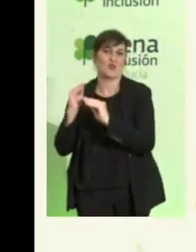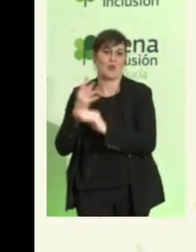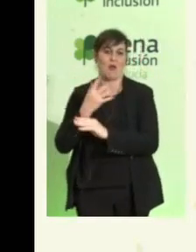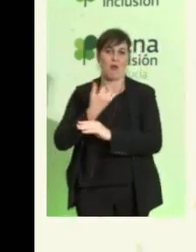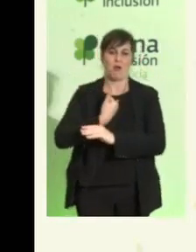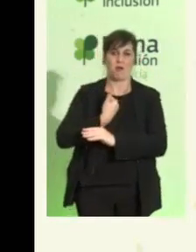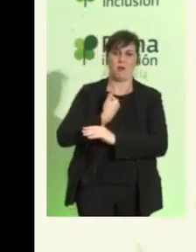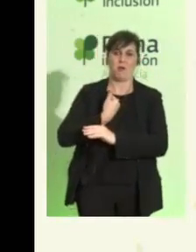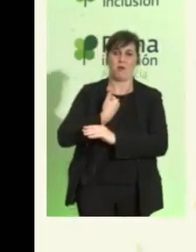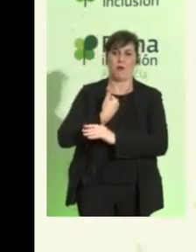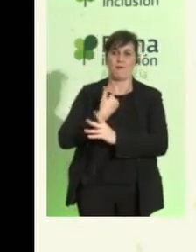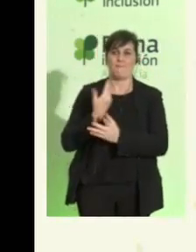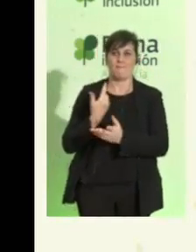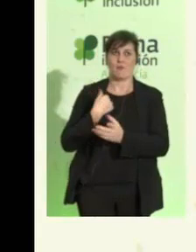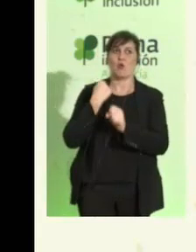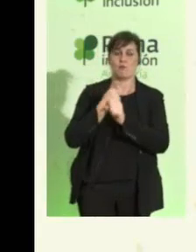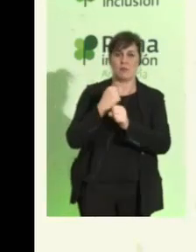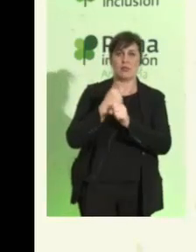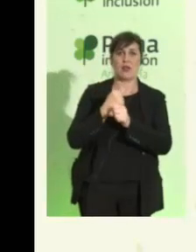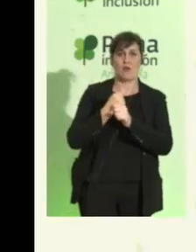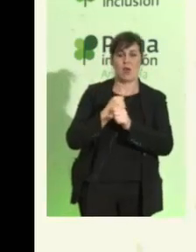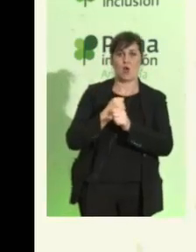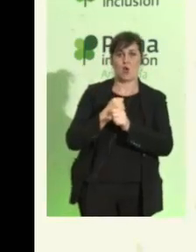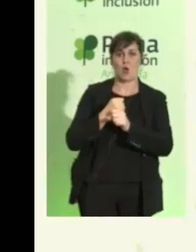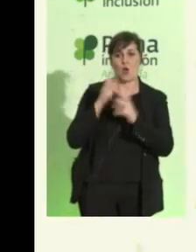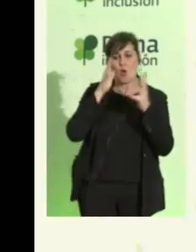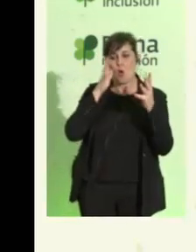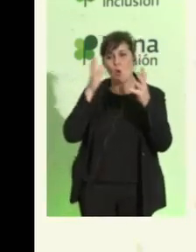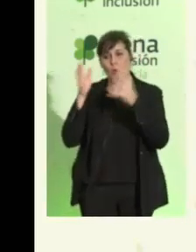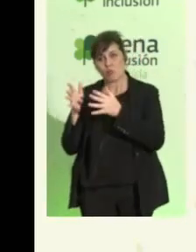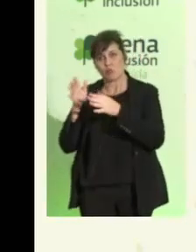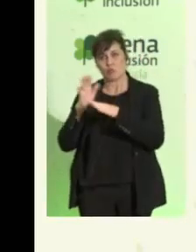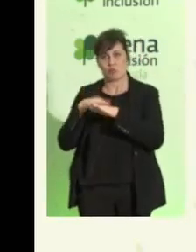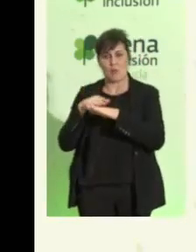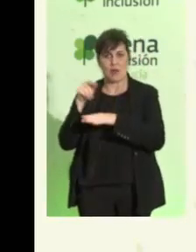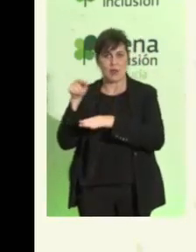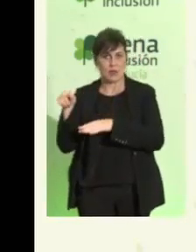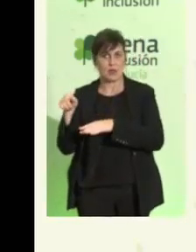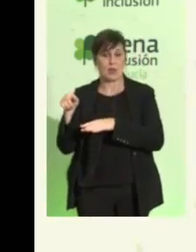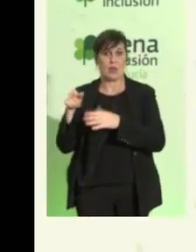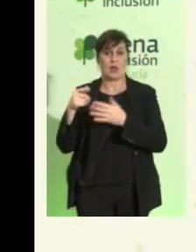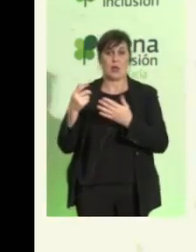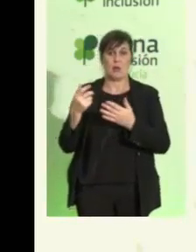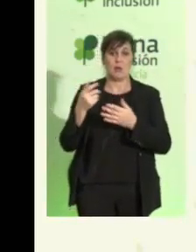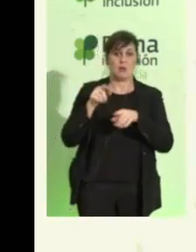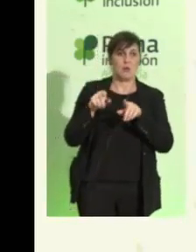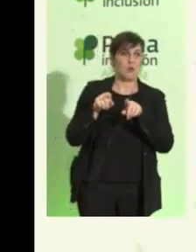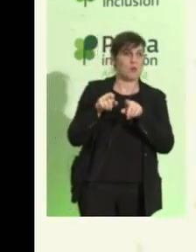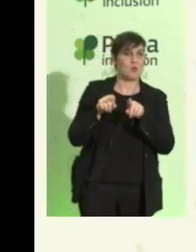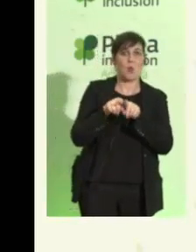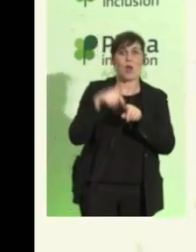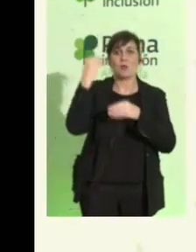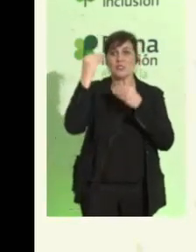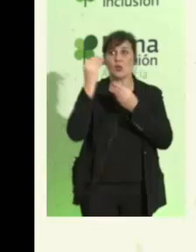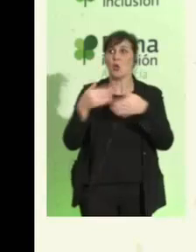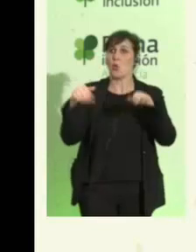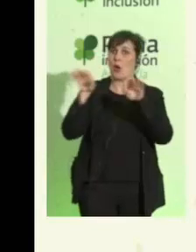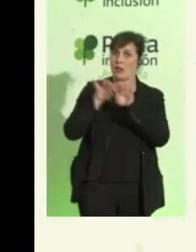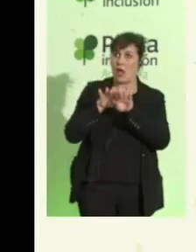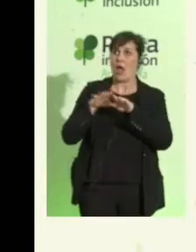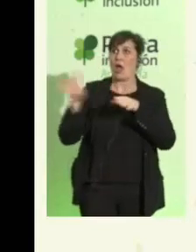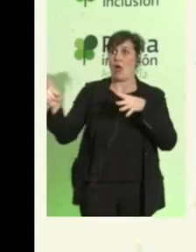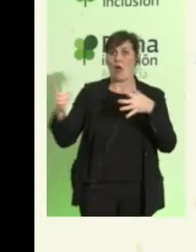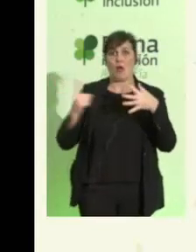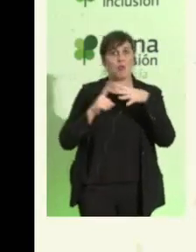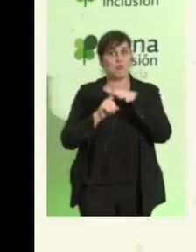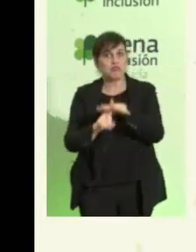que en igualdad de oportunidades, en igualdad de derechos, en justicia, que todo el mundo pudiese parte de la comunidad. Y así es lo que